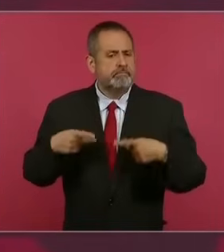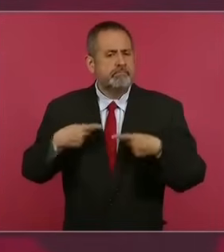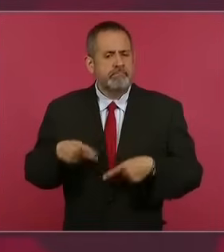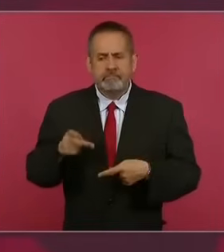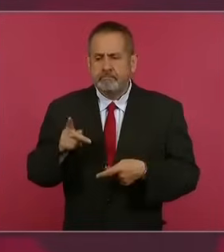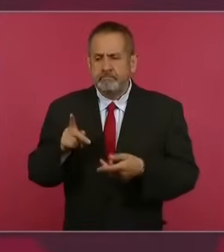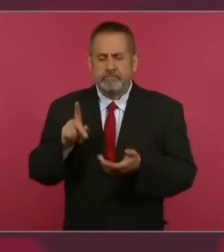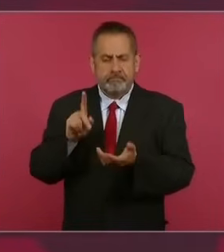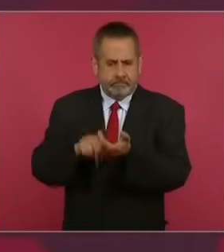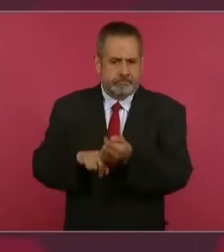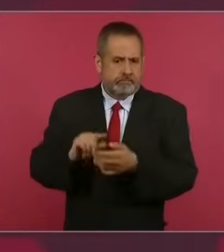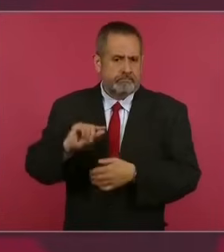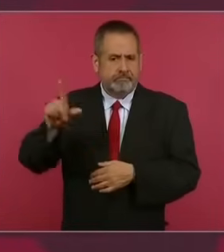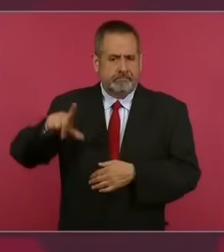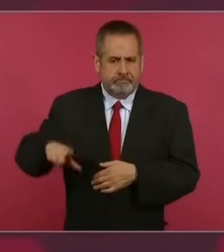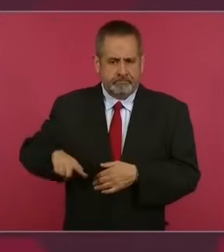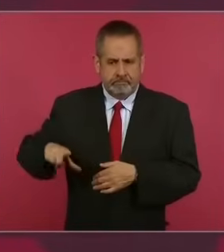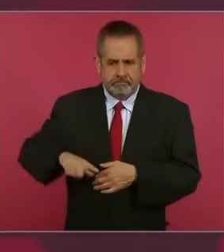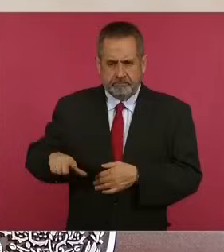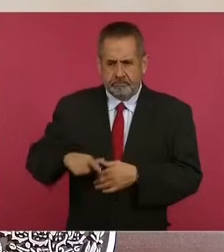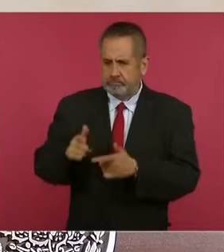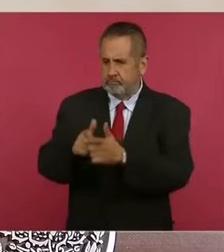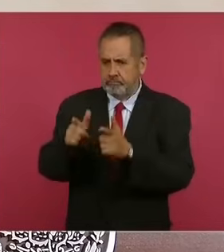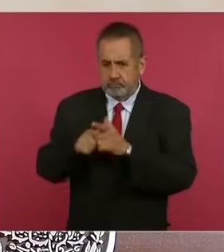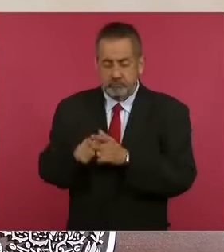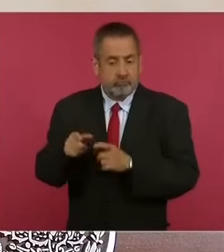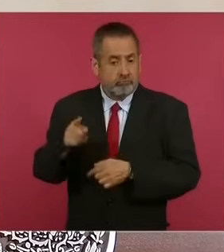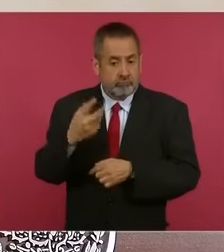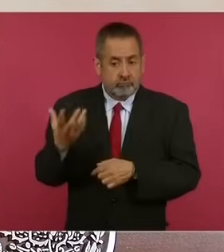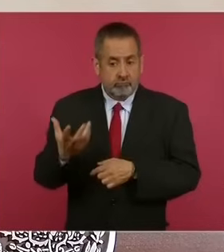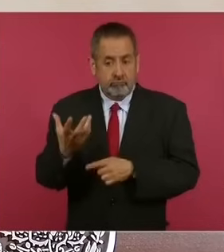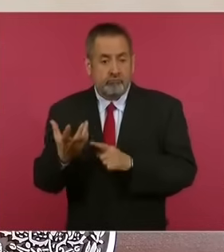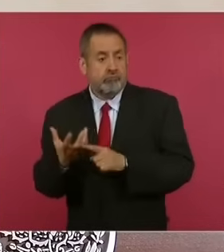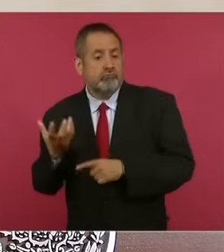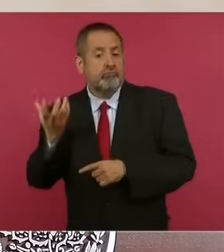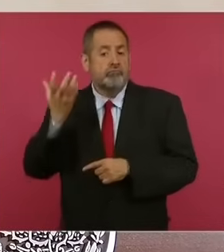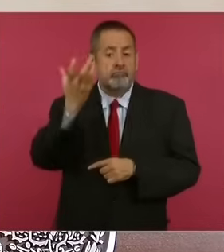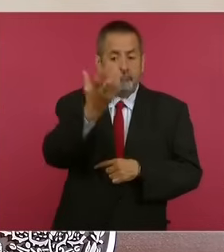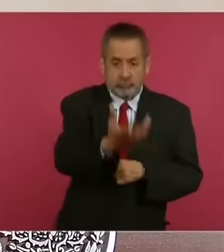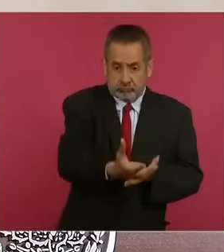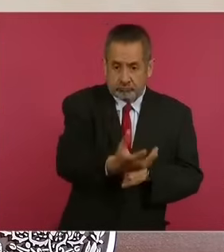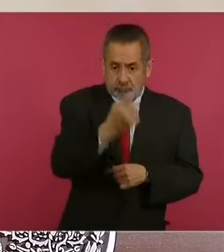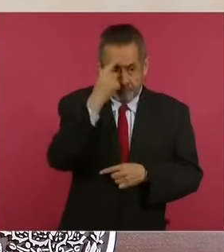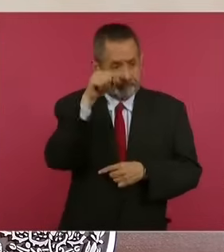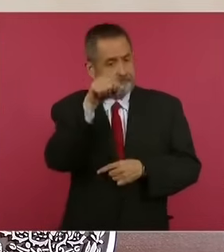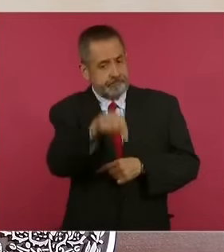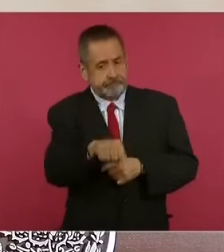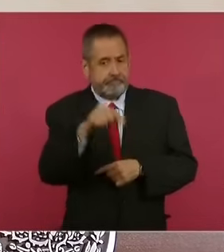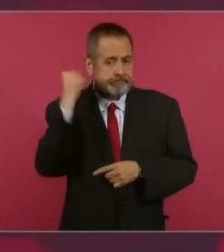8 servidores públicos va a viajar a Acapulco para tener allá